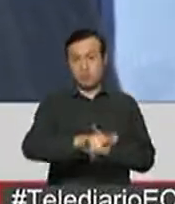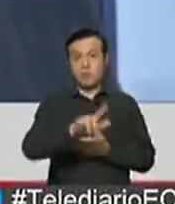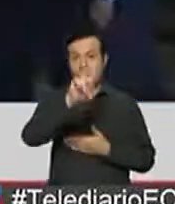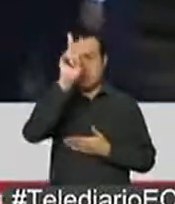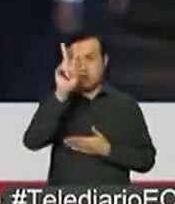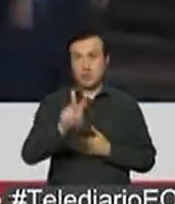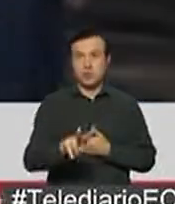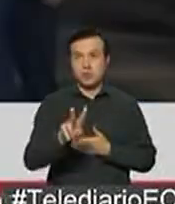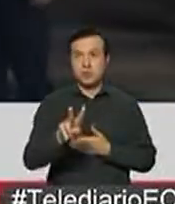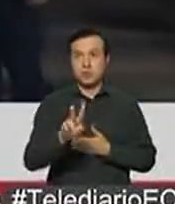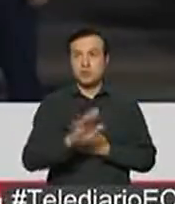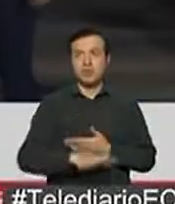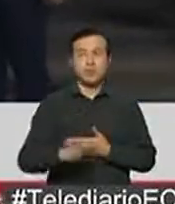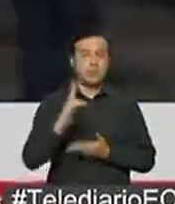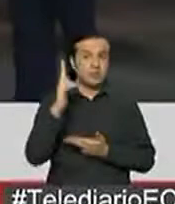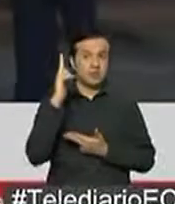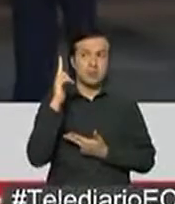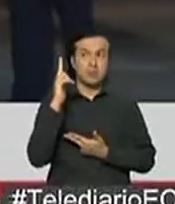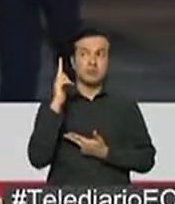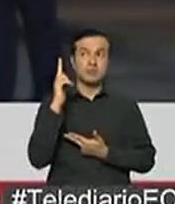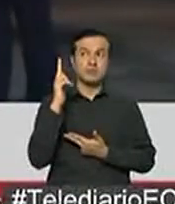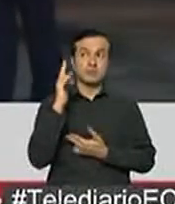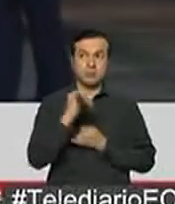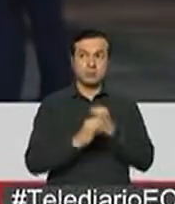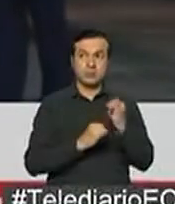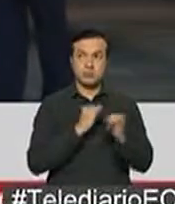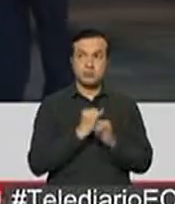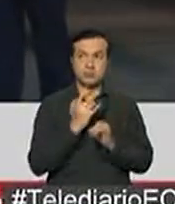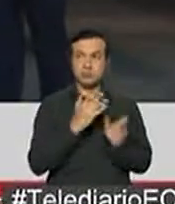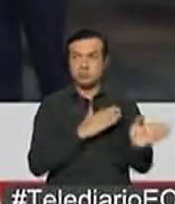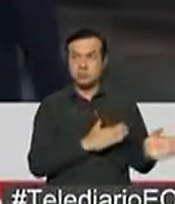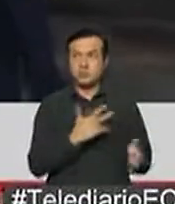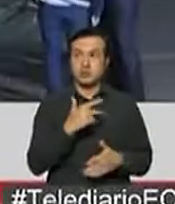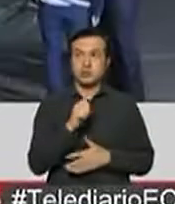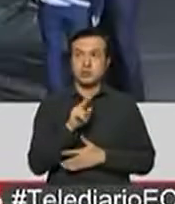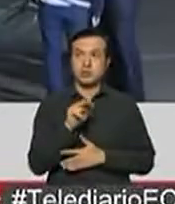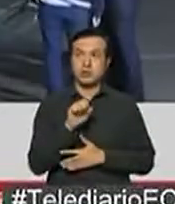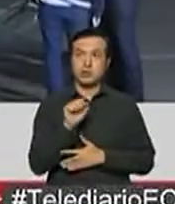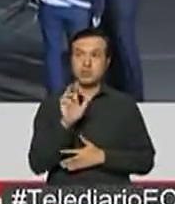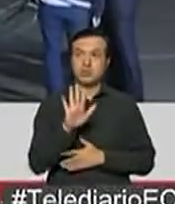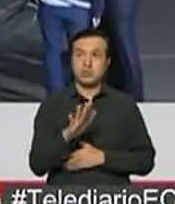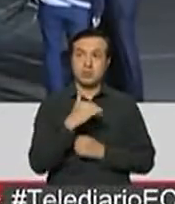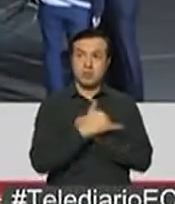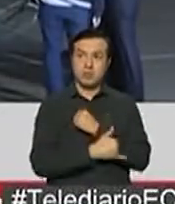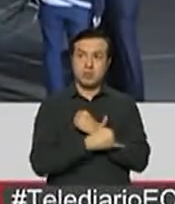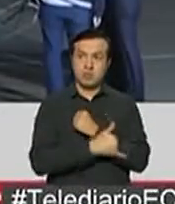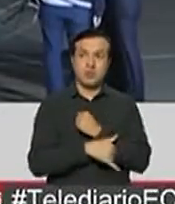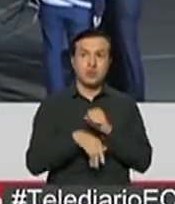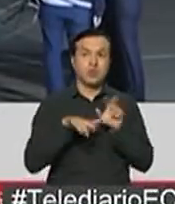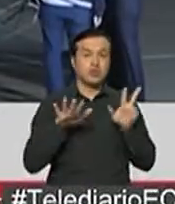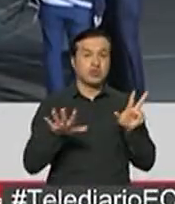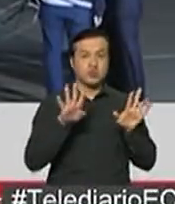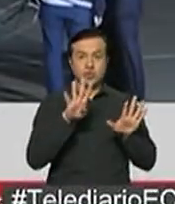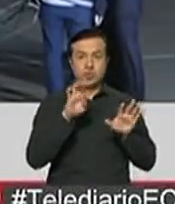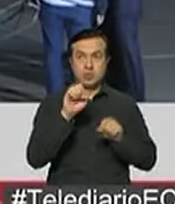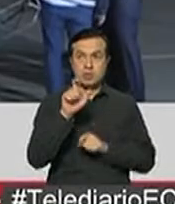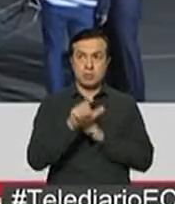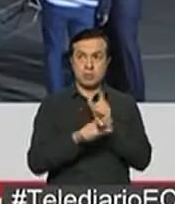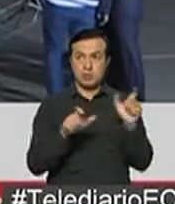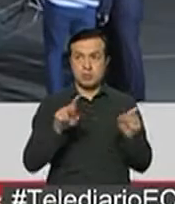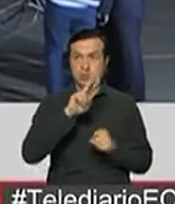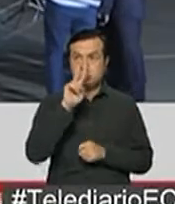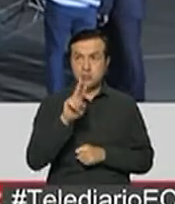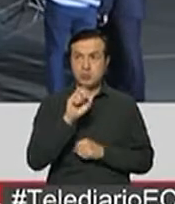desde el área militar del aeropuerto internacional limeño porque chávez el país expulsó a 890 venezolanos en